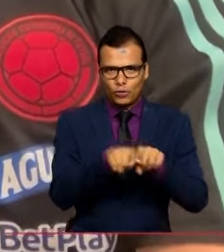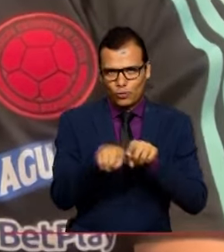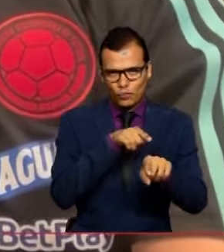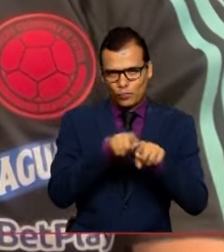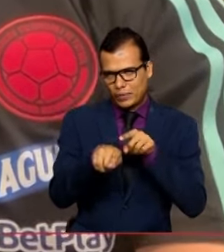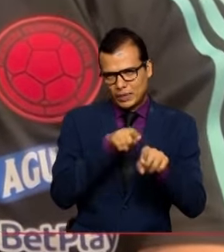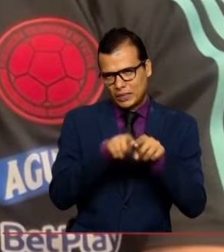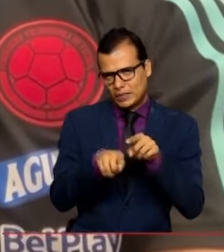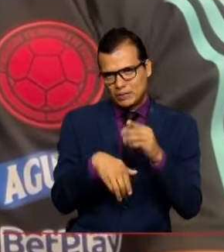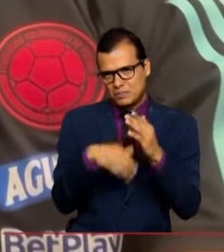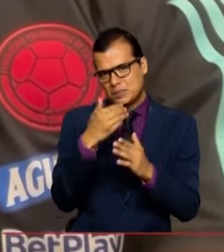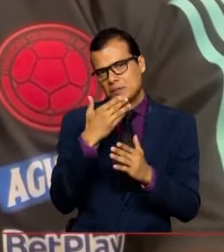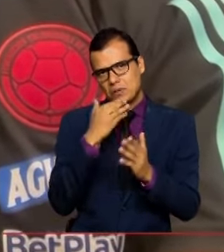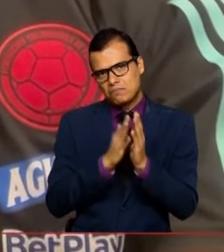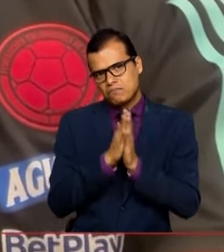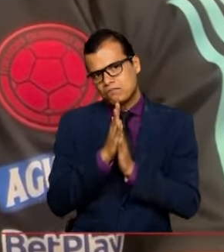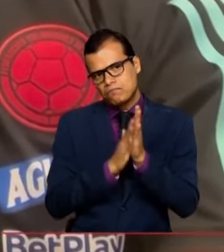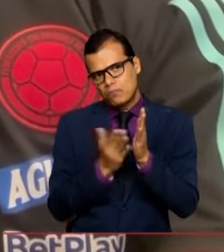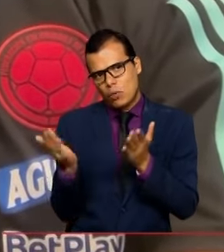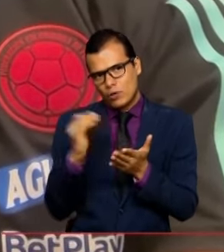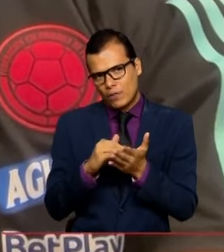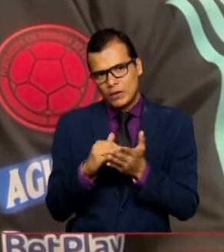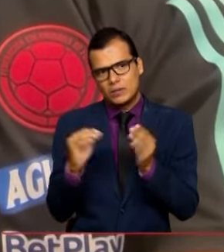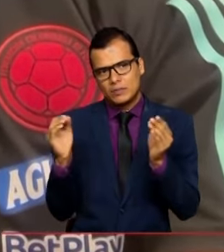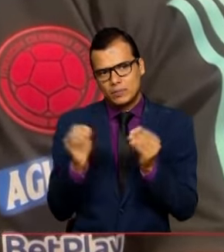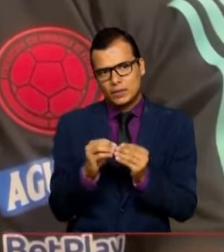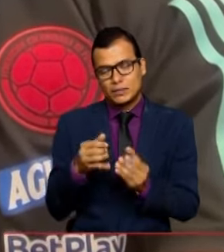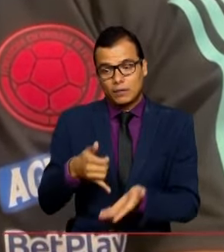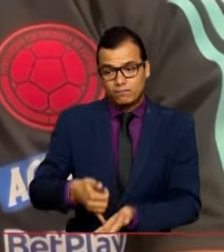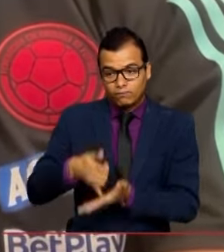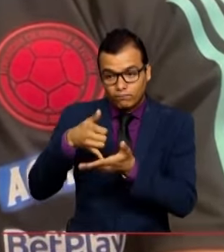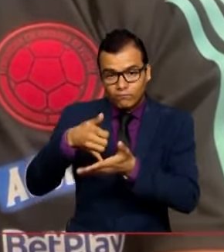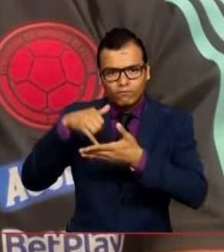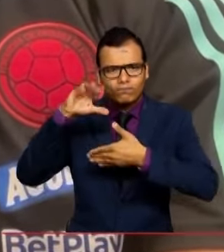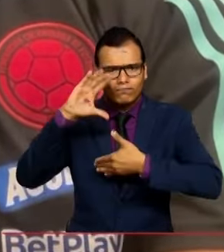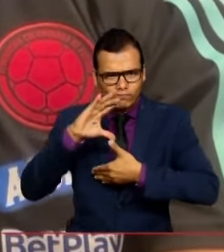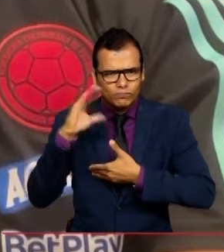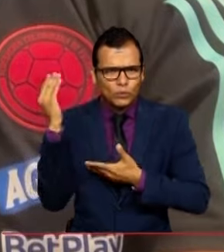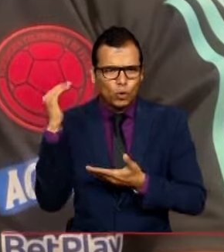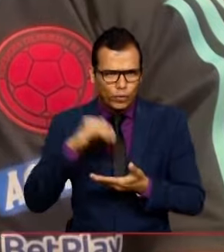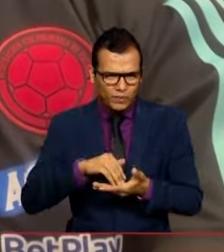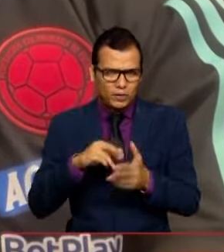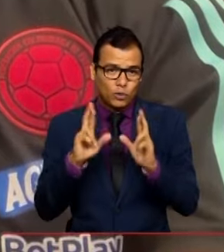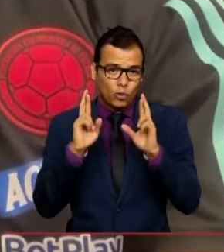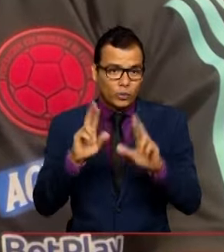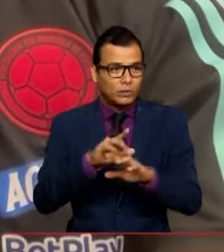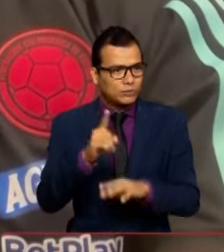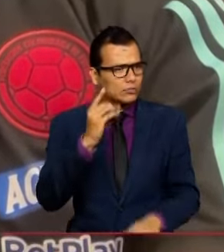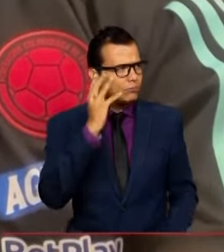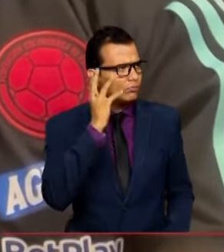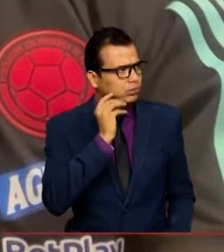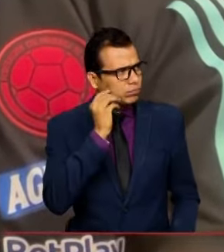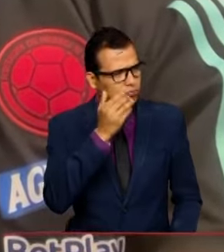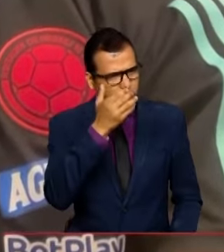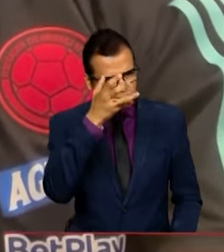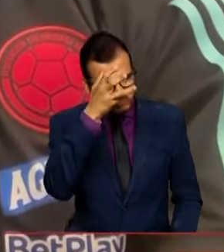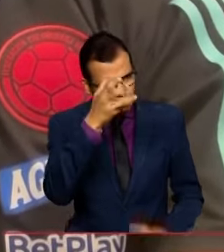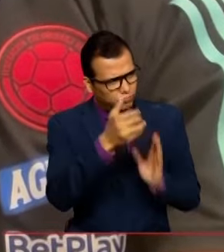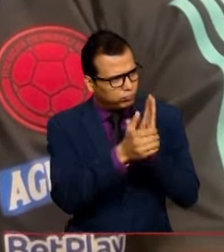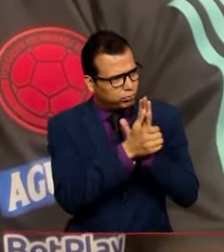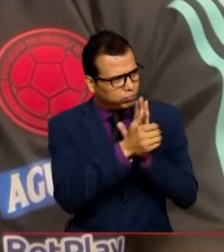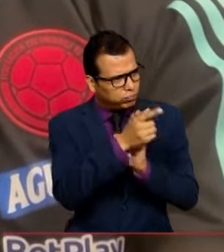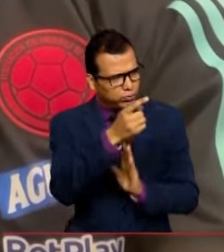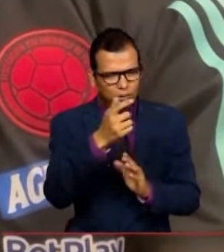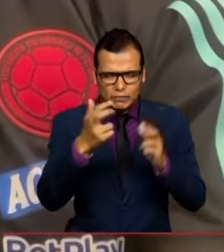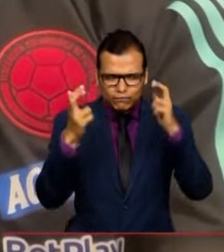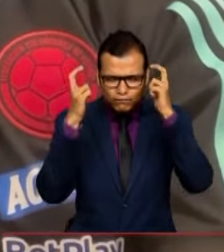de marzo y en la Copa América, ¿no? Es innegable, técnico, que tenés capacidad, que te lo brinda tu